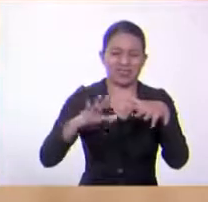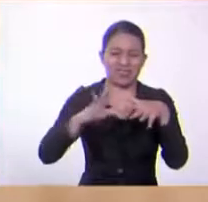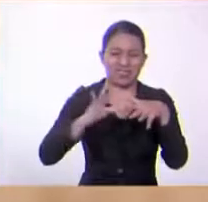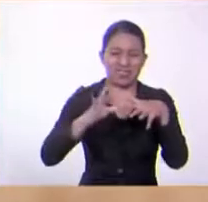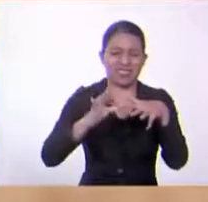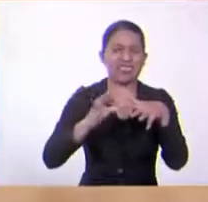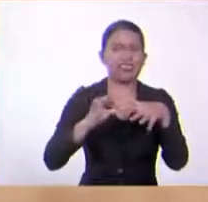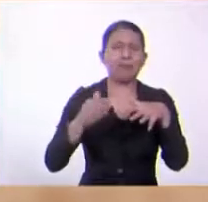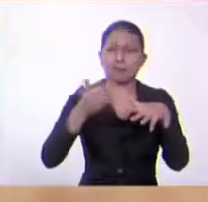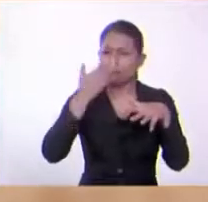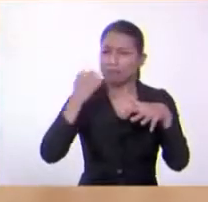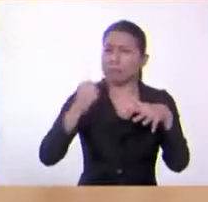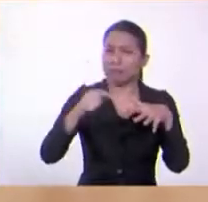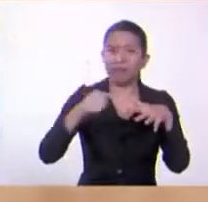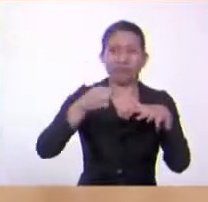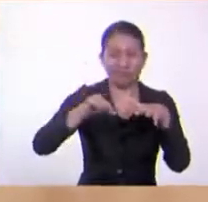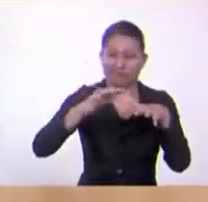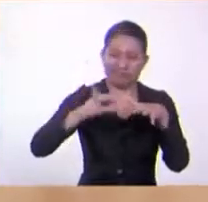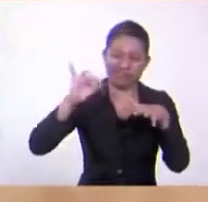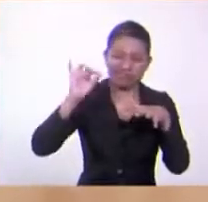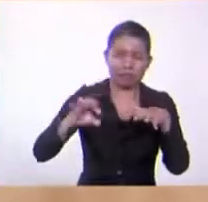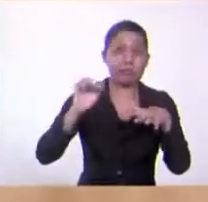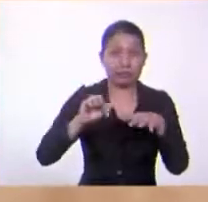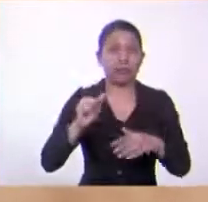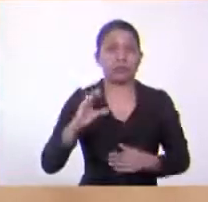o removernos el barniz de uña.